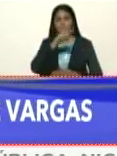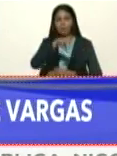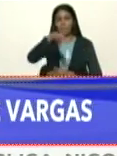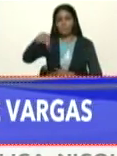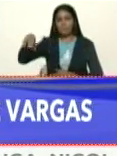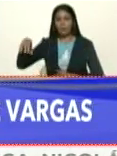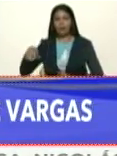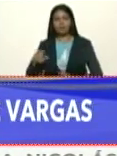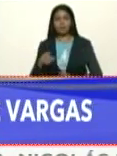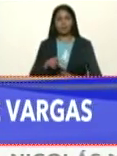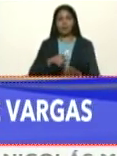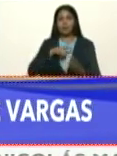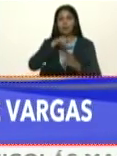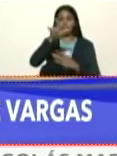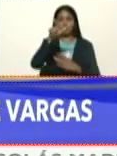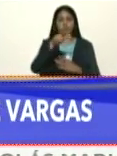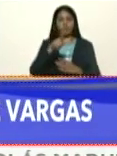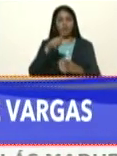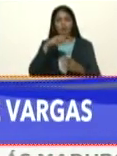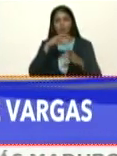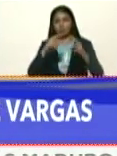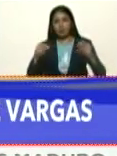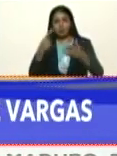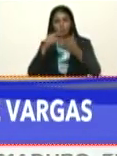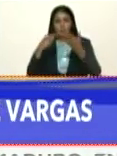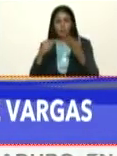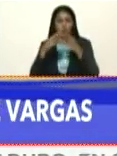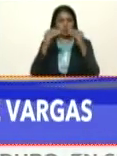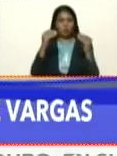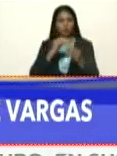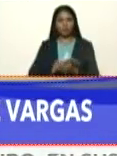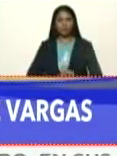componentes, oficiales.